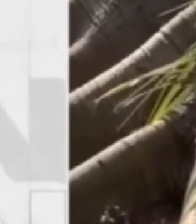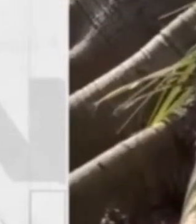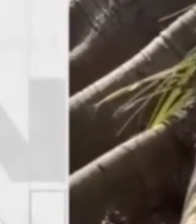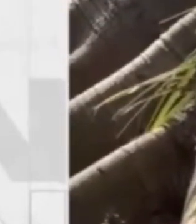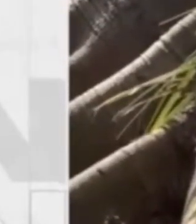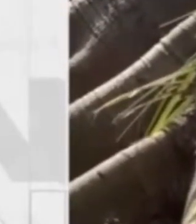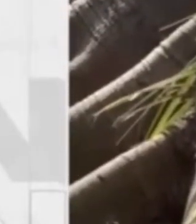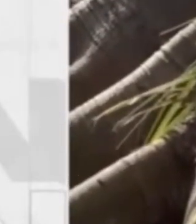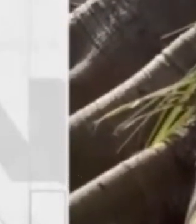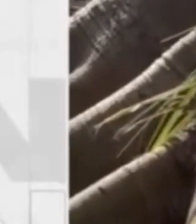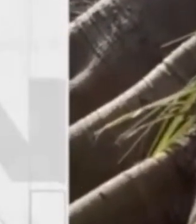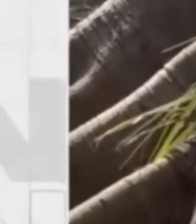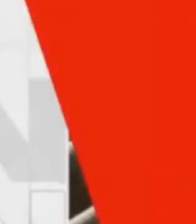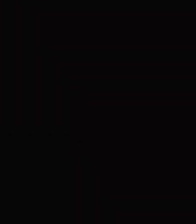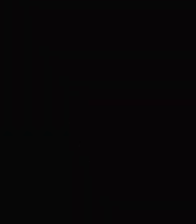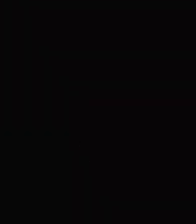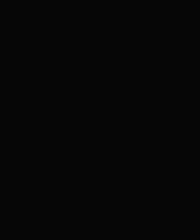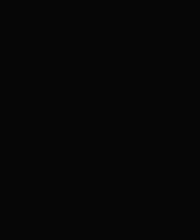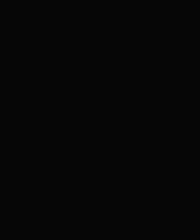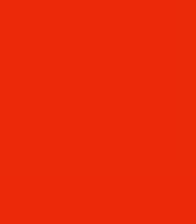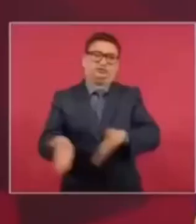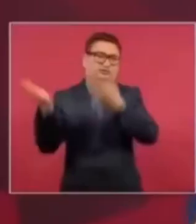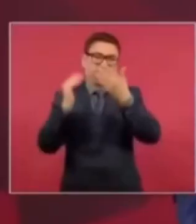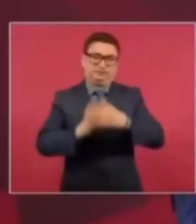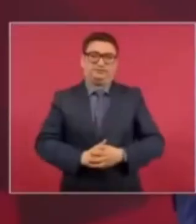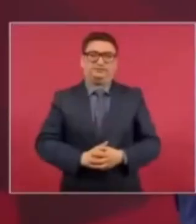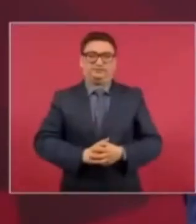mañana en la mañanera.